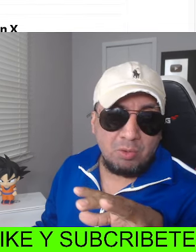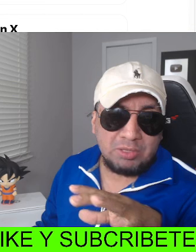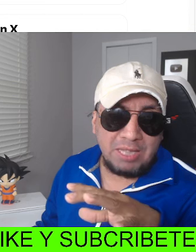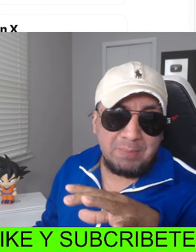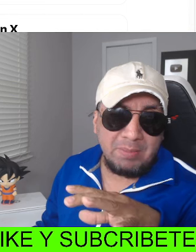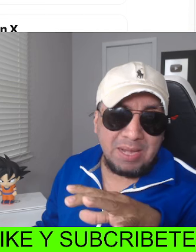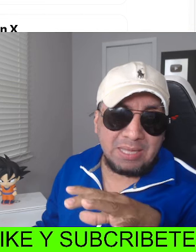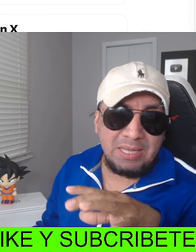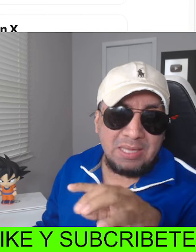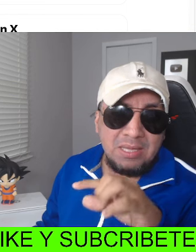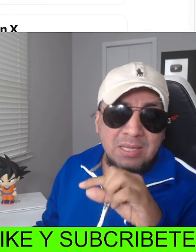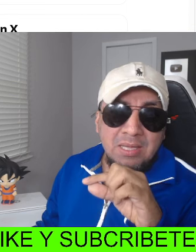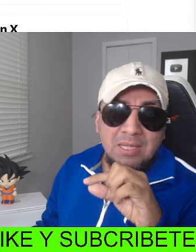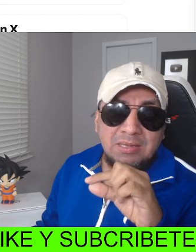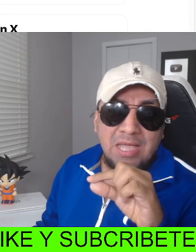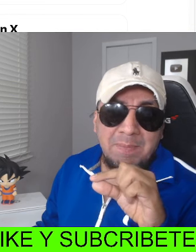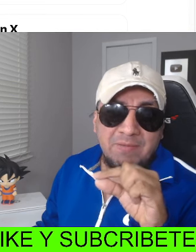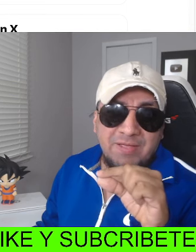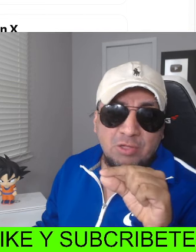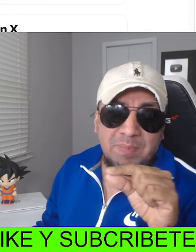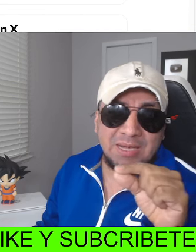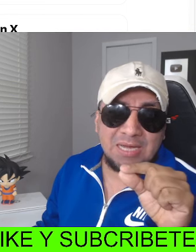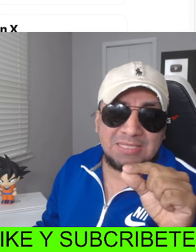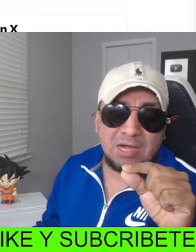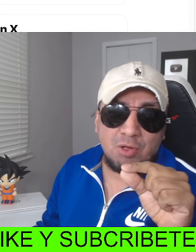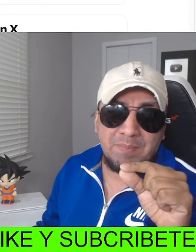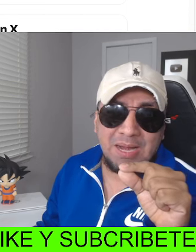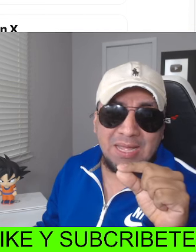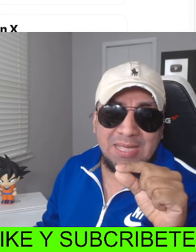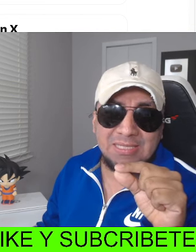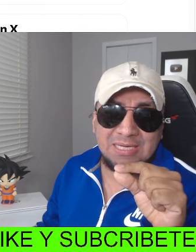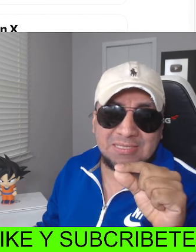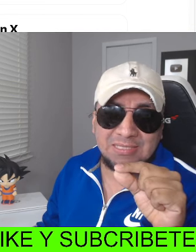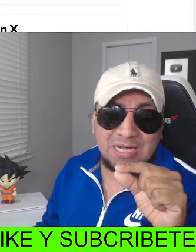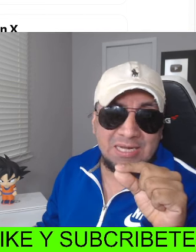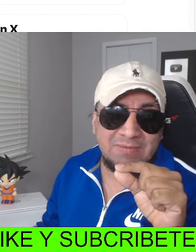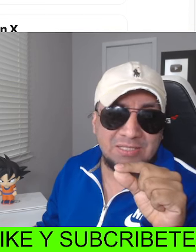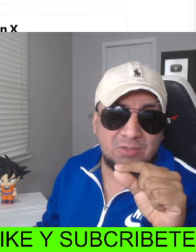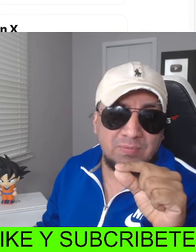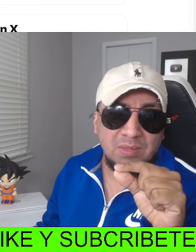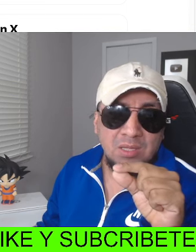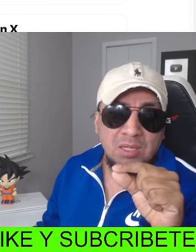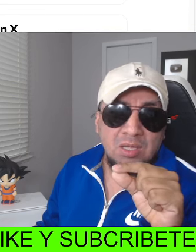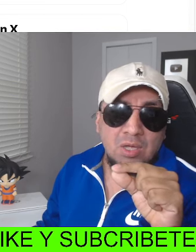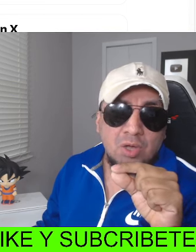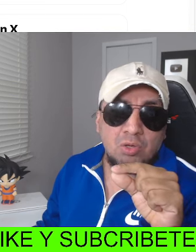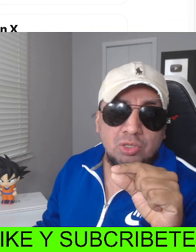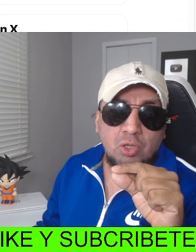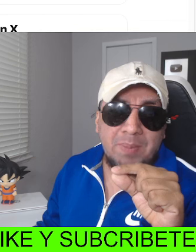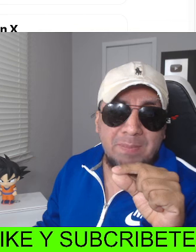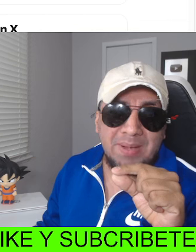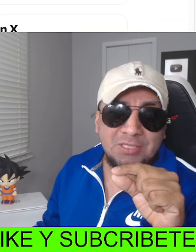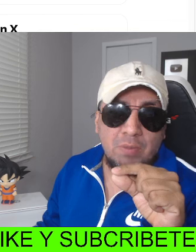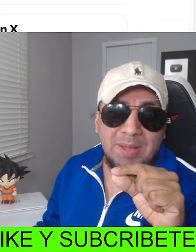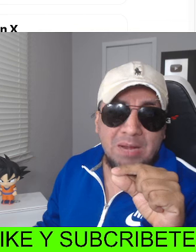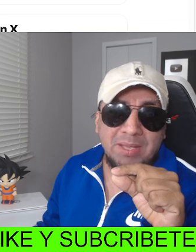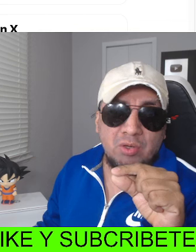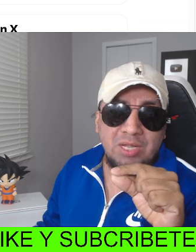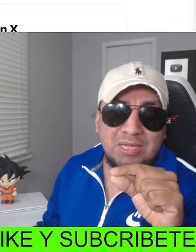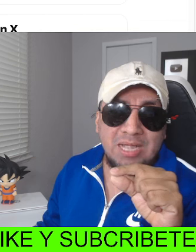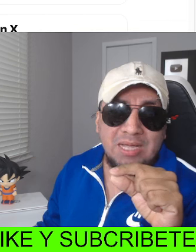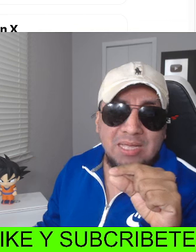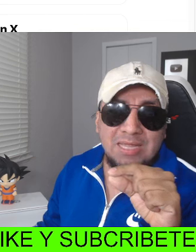como ustedes pueden ver aquí, día perfecto para realizar compras en la central de abasto. Con super precios